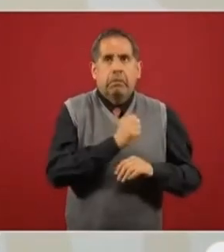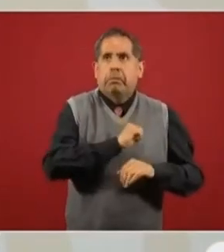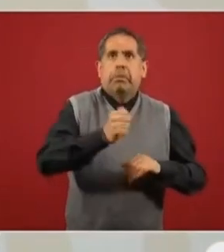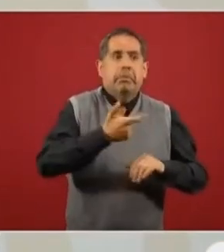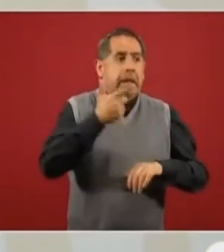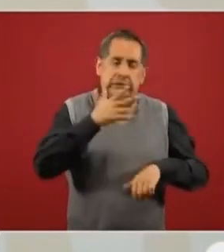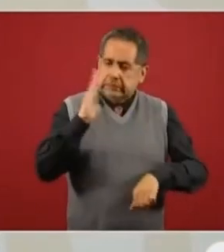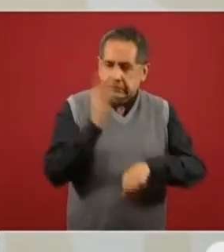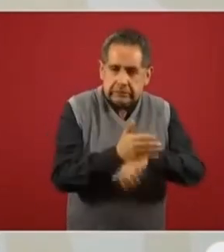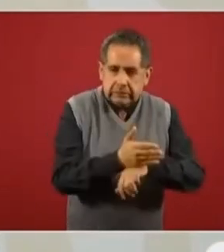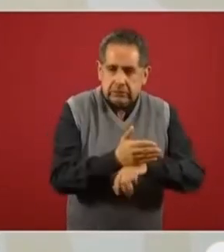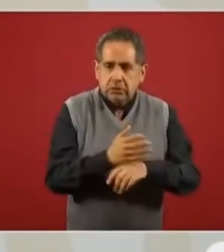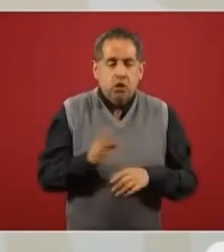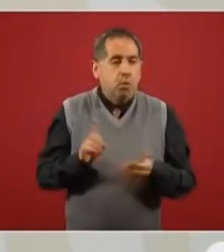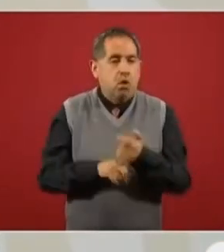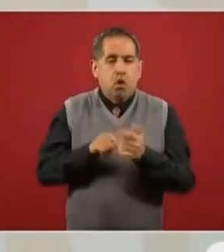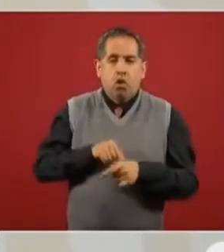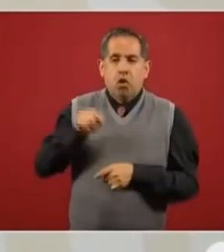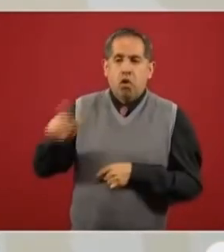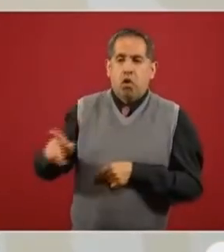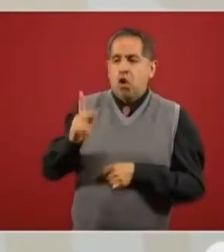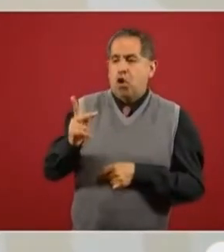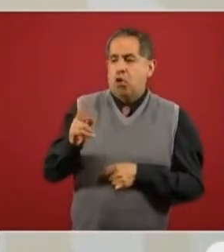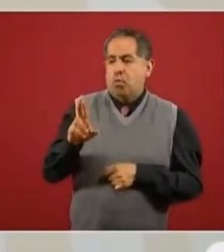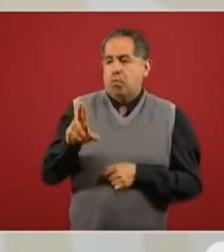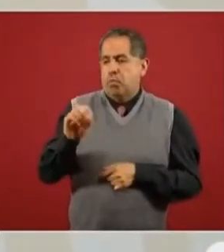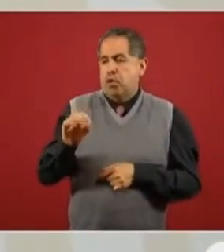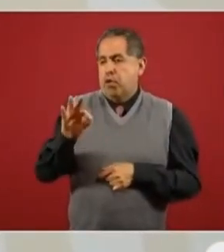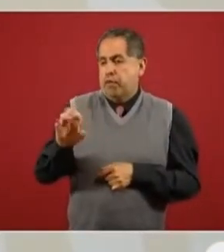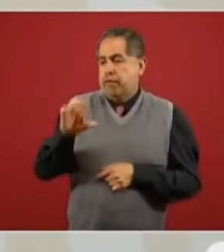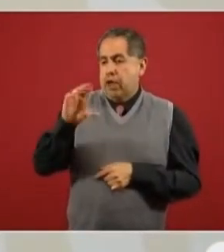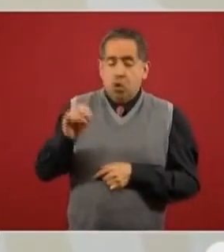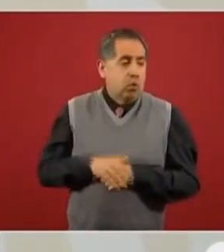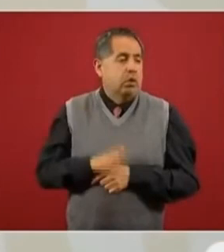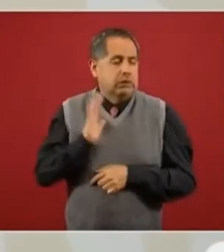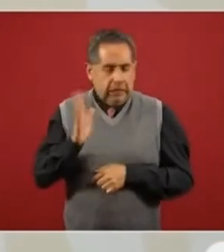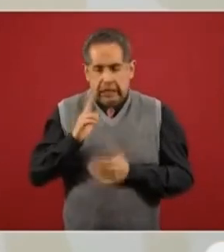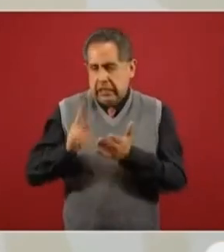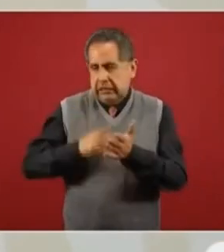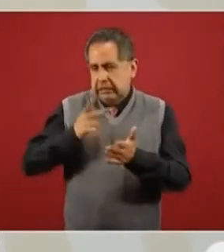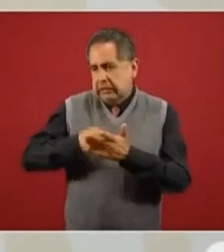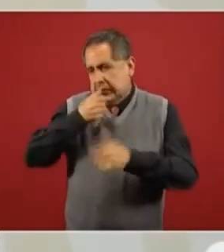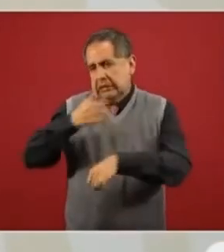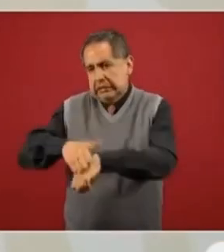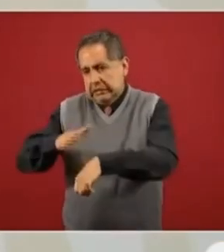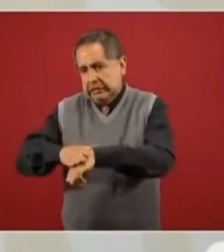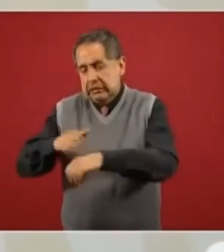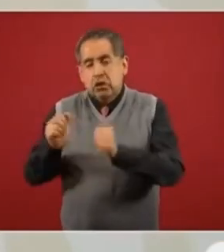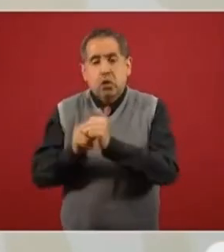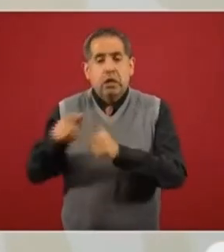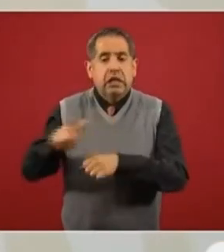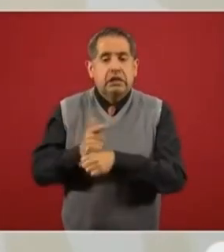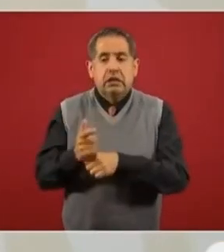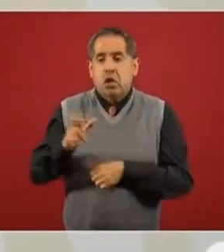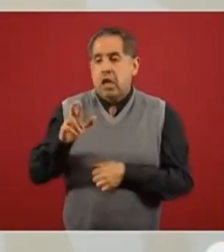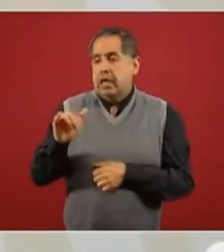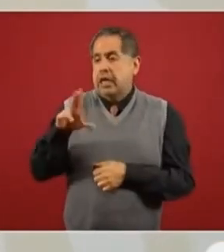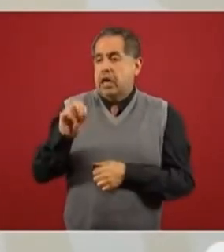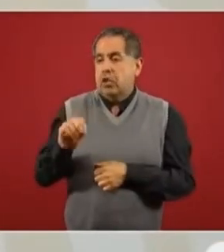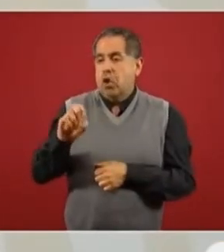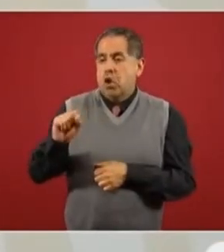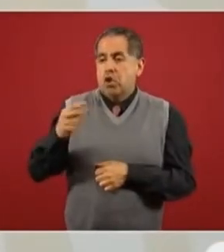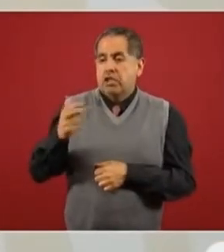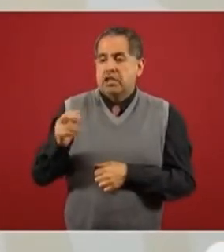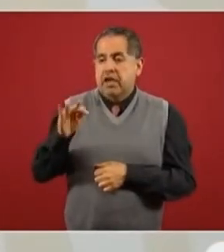precio es la Procuraduría del Consumidor. Hemos comentado esto en varias ocasiones con el licenciado Ricardo Scheffel, quien